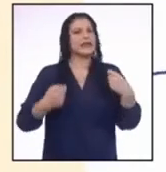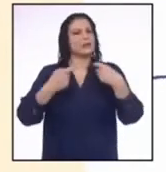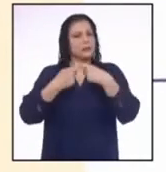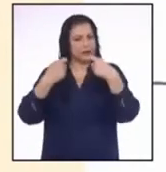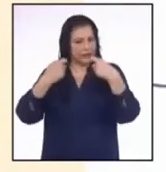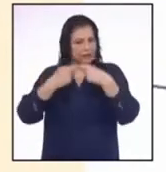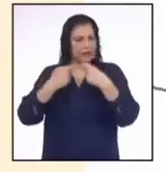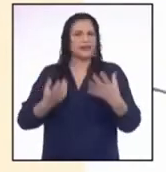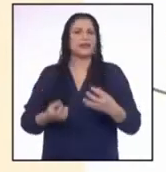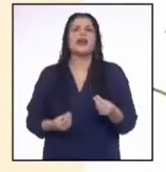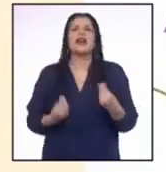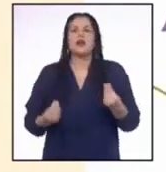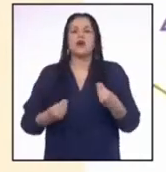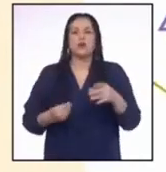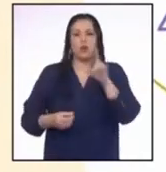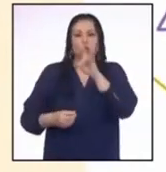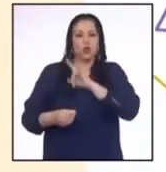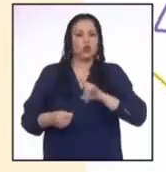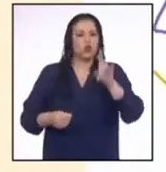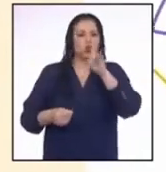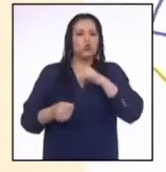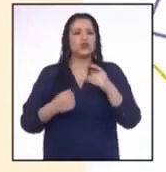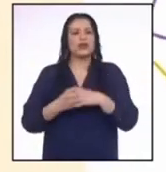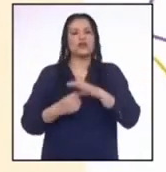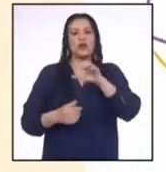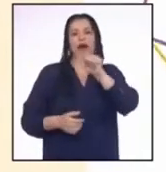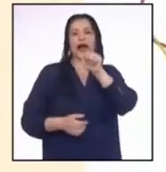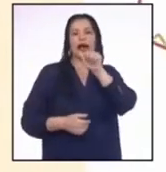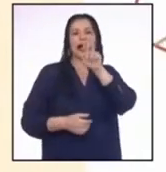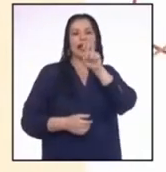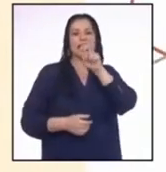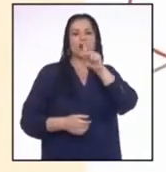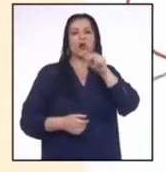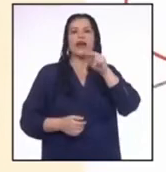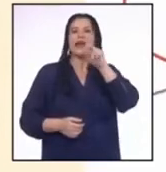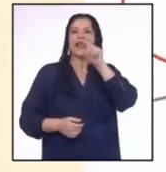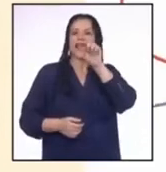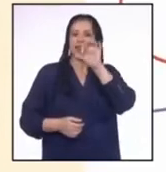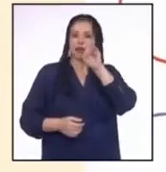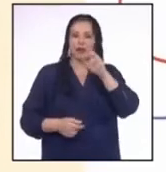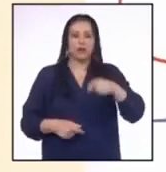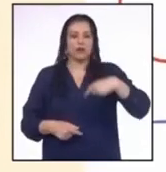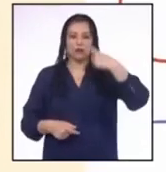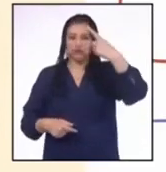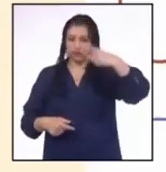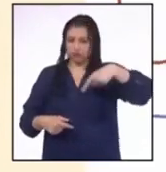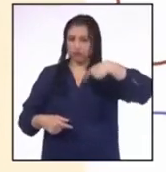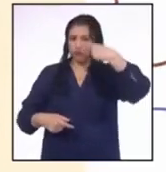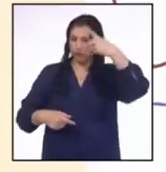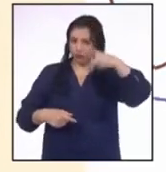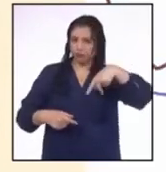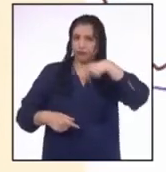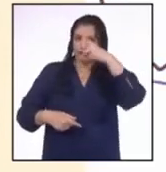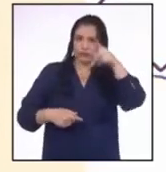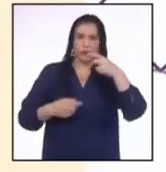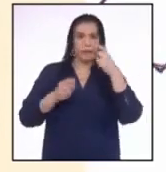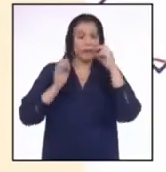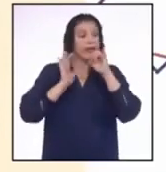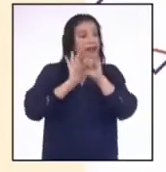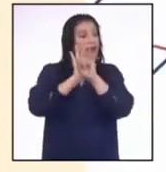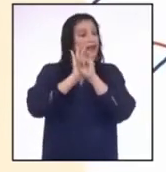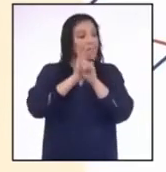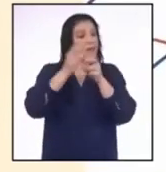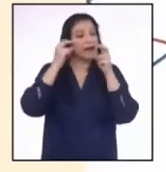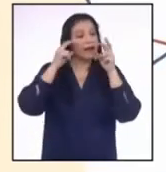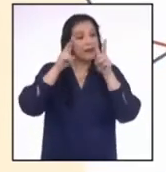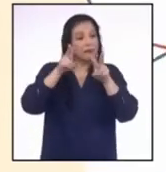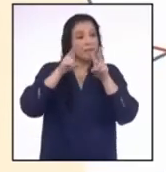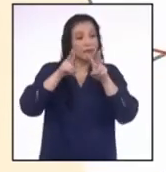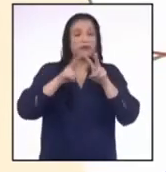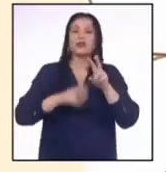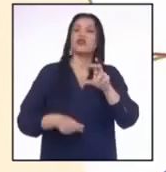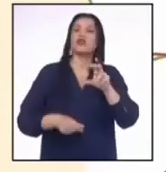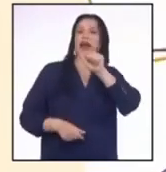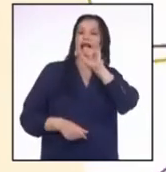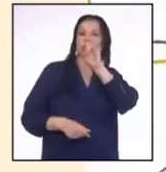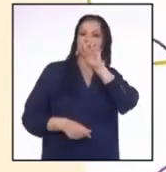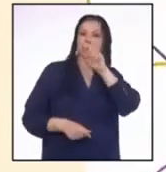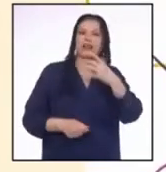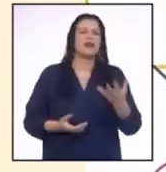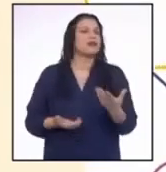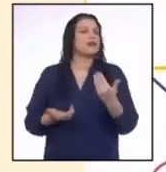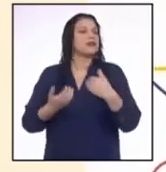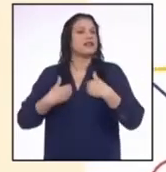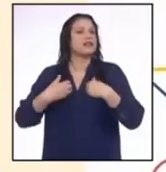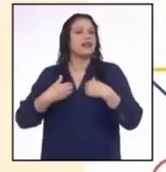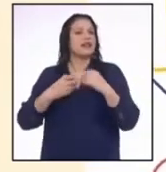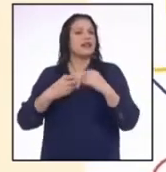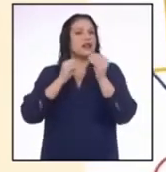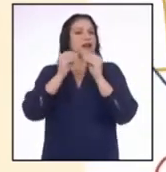eléctrica, mediante los aerogeneradores o turbinas eólicas. En la figura se observa que los aerogeneradores están compuestos